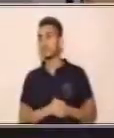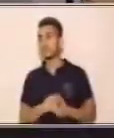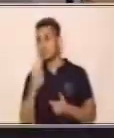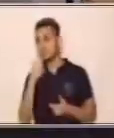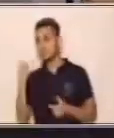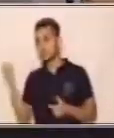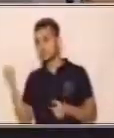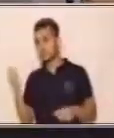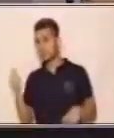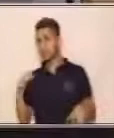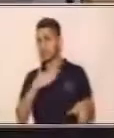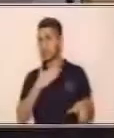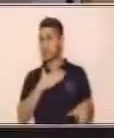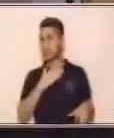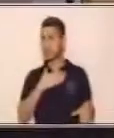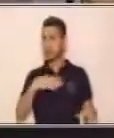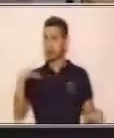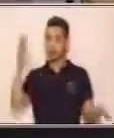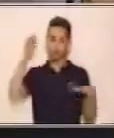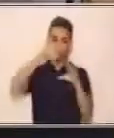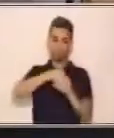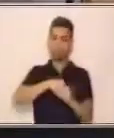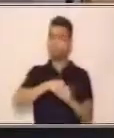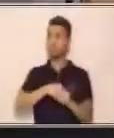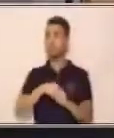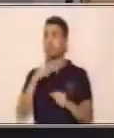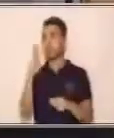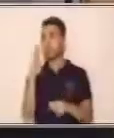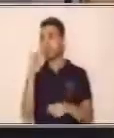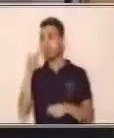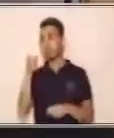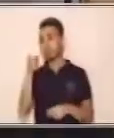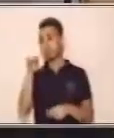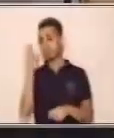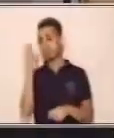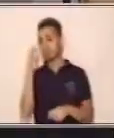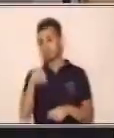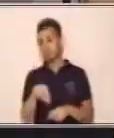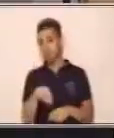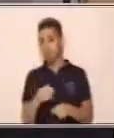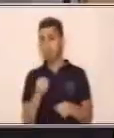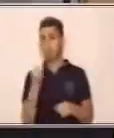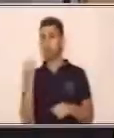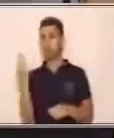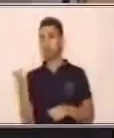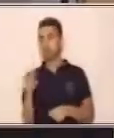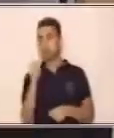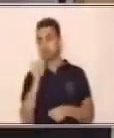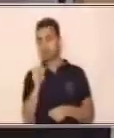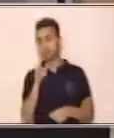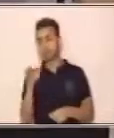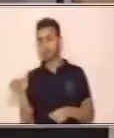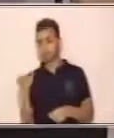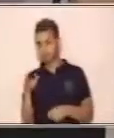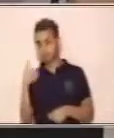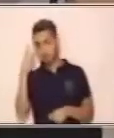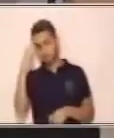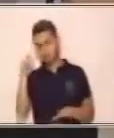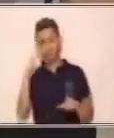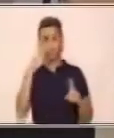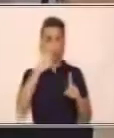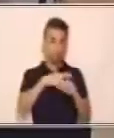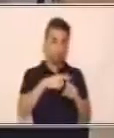buzón de los números decimales, donde hemos estado trabajando suma y resta. Por lo tanto, quiero hacerte